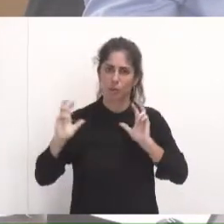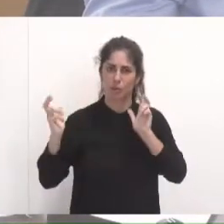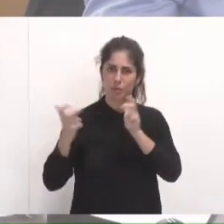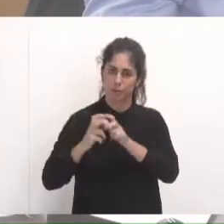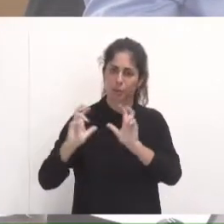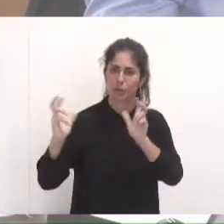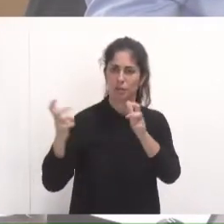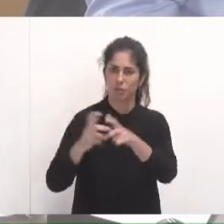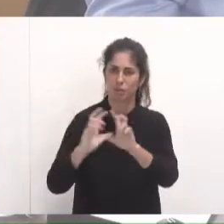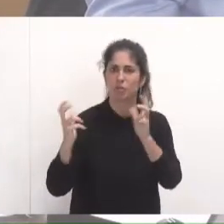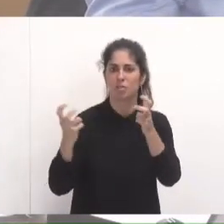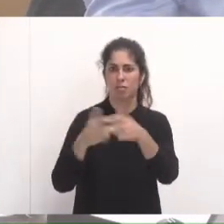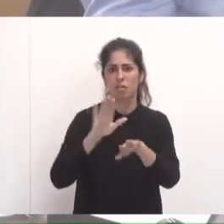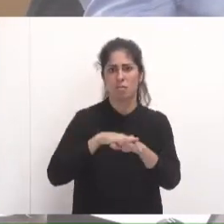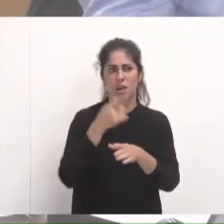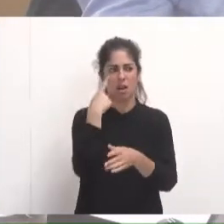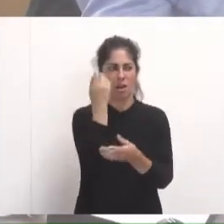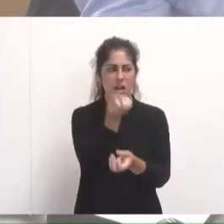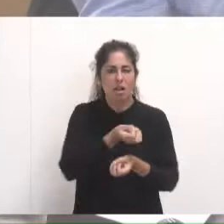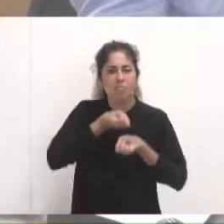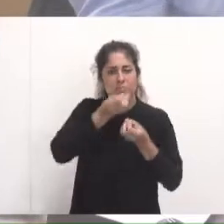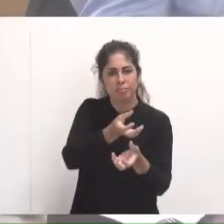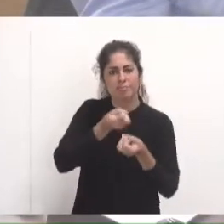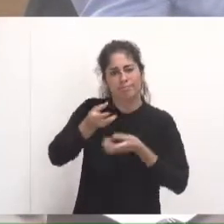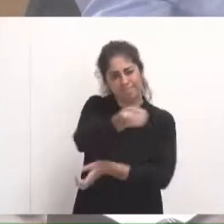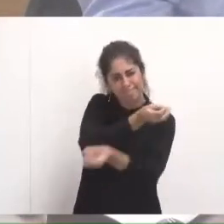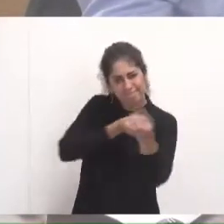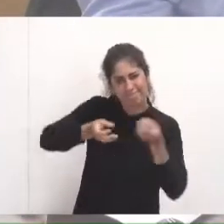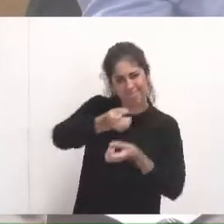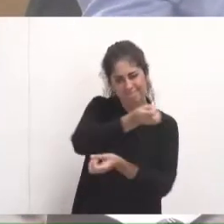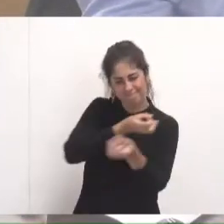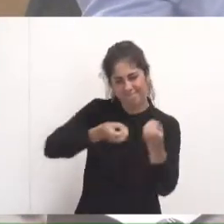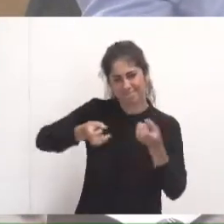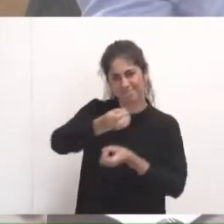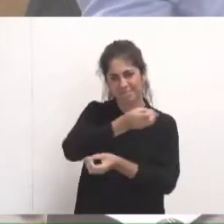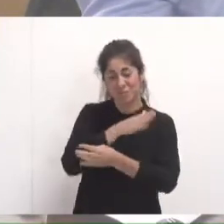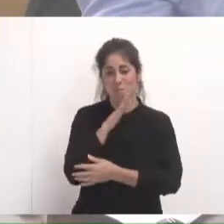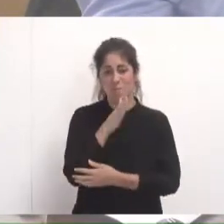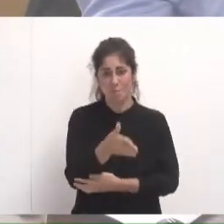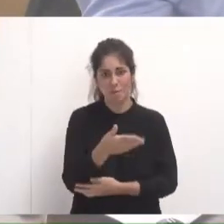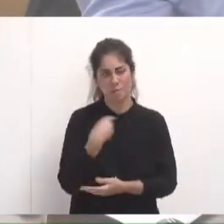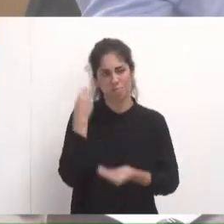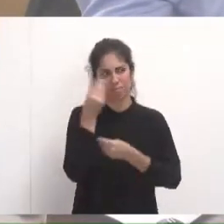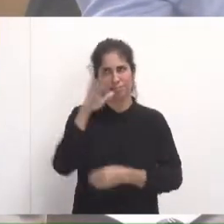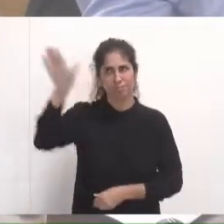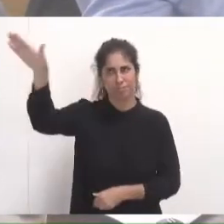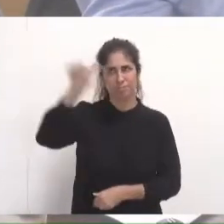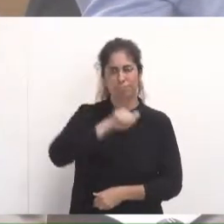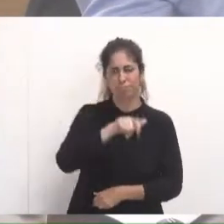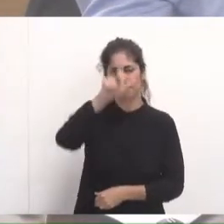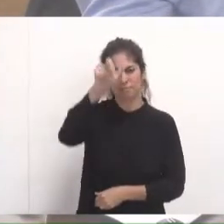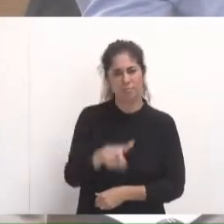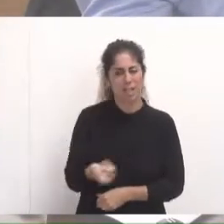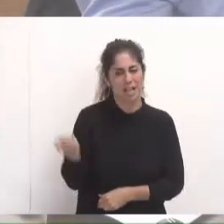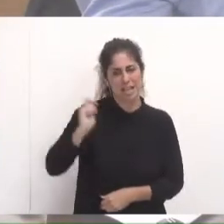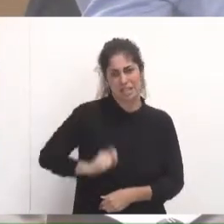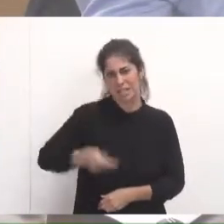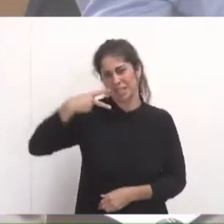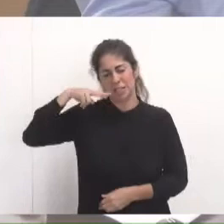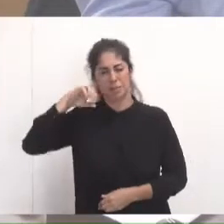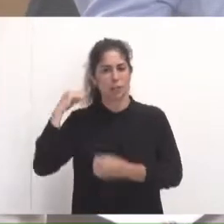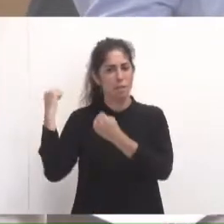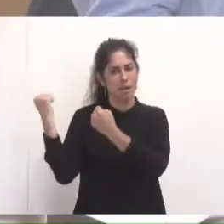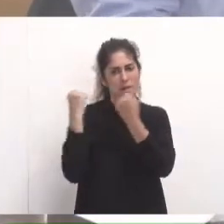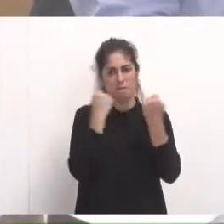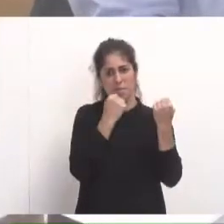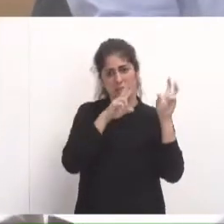con la puesta en común de la información. Por eso decimos que el traer a uno de los mayores expertos que tenemos a nivel internacional en materia de termitas, pues